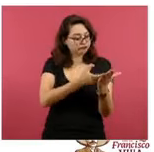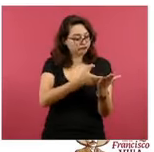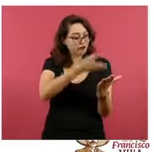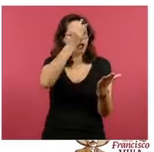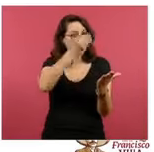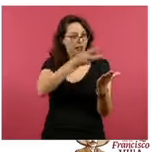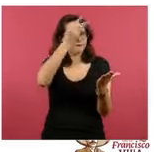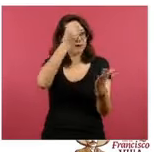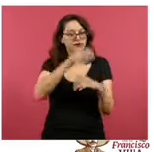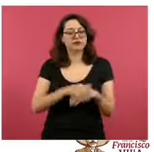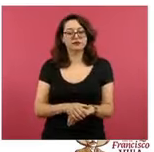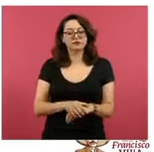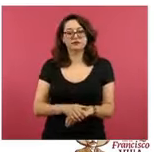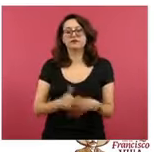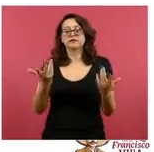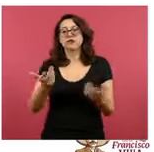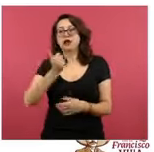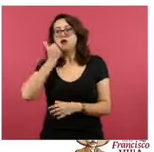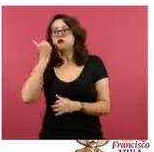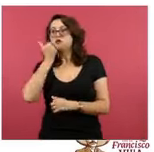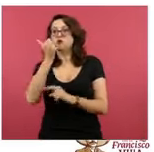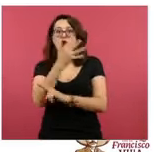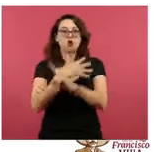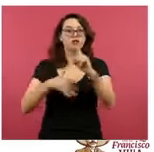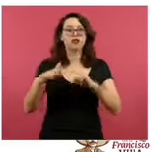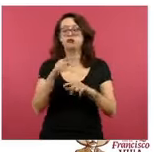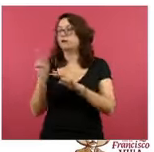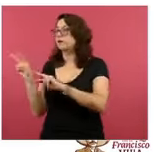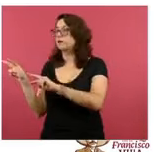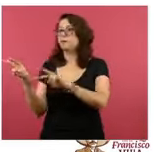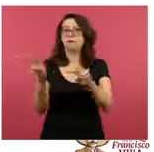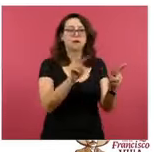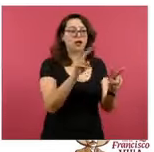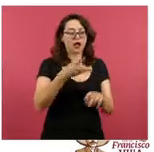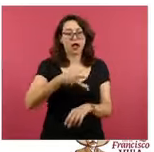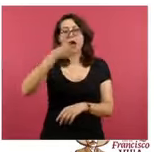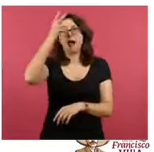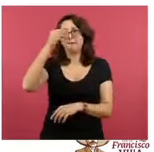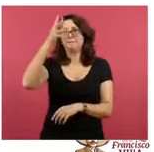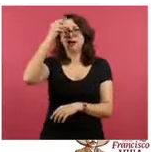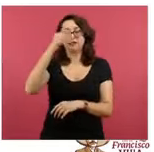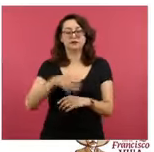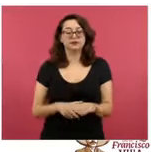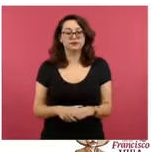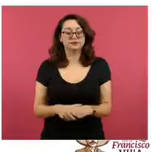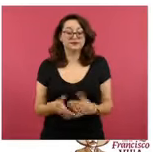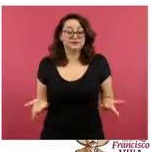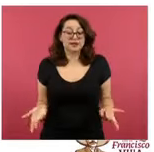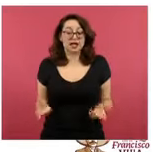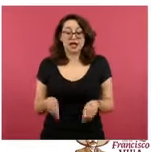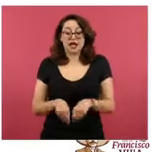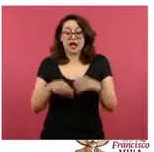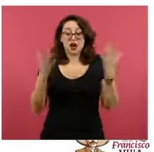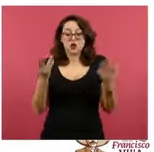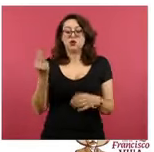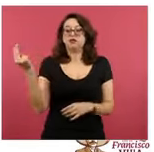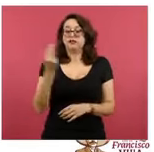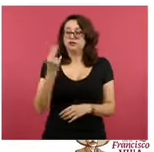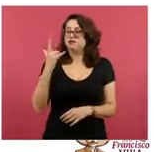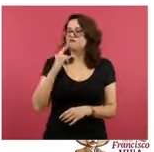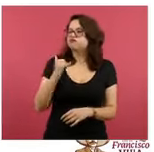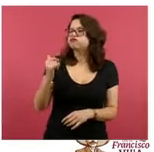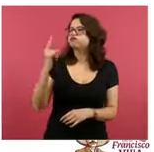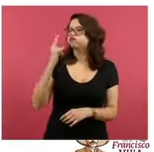esfuerzo, o sea, no se aprende estando sentado nada más admirando el mundo, no. requiere un esfuerzo, lo que